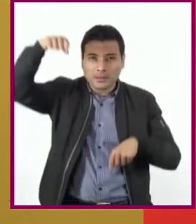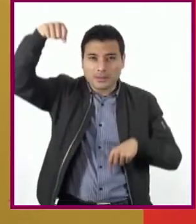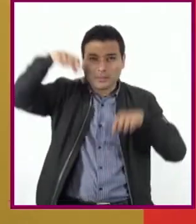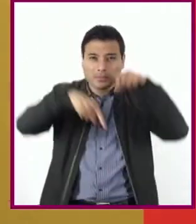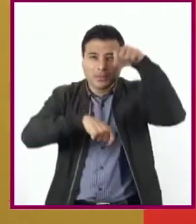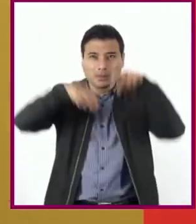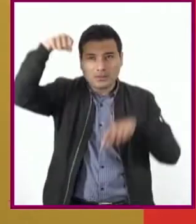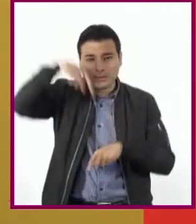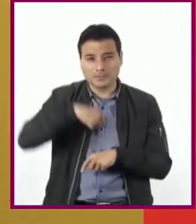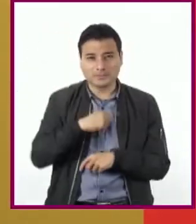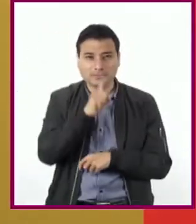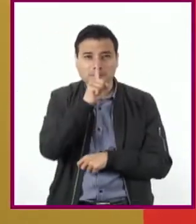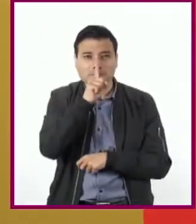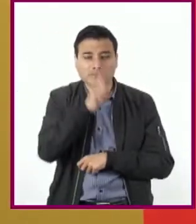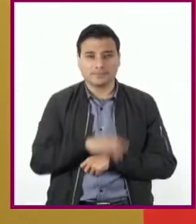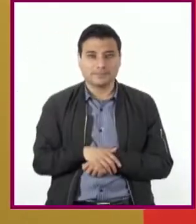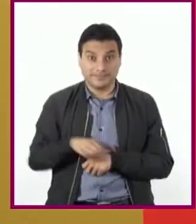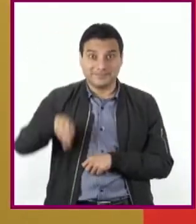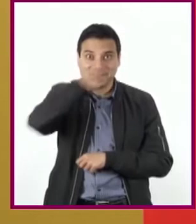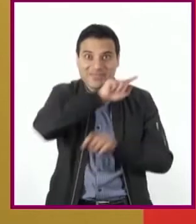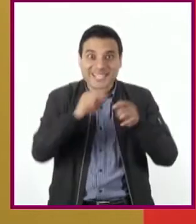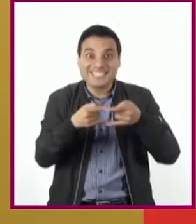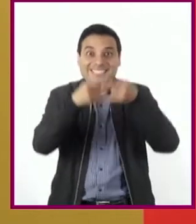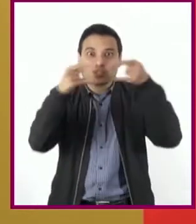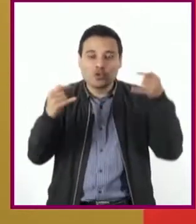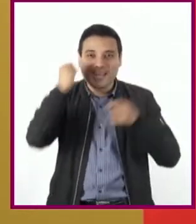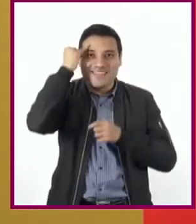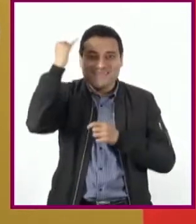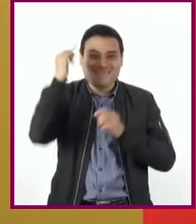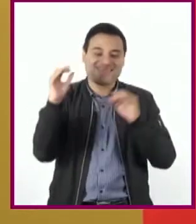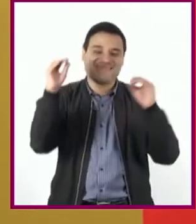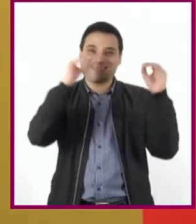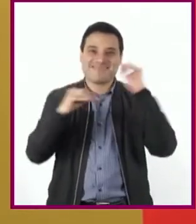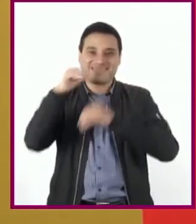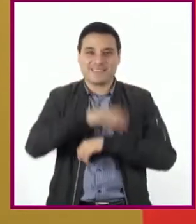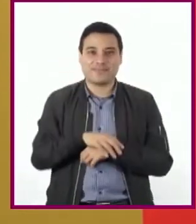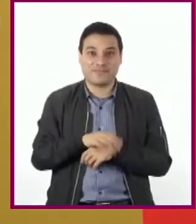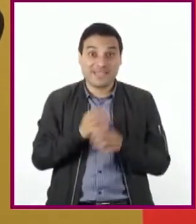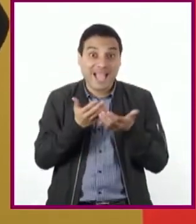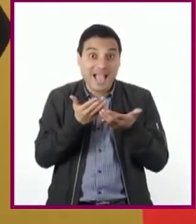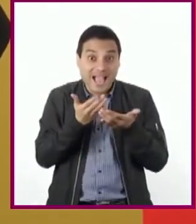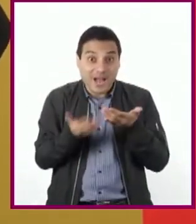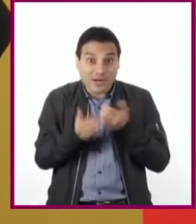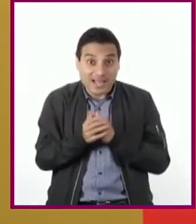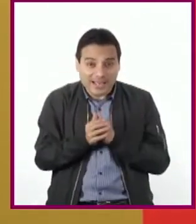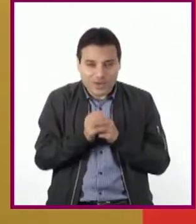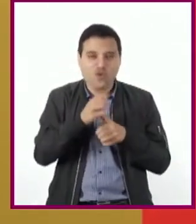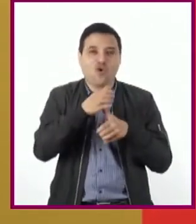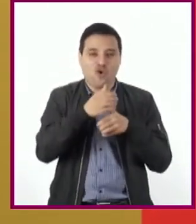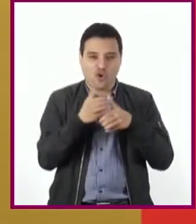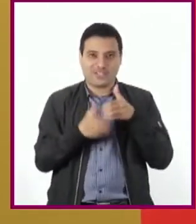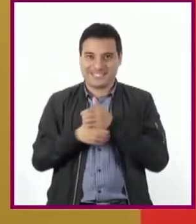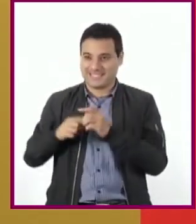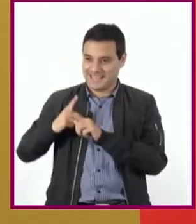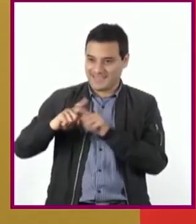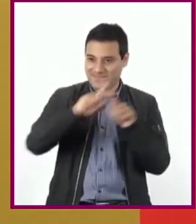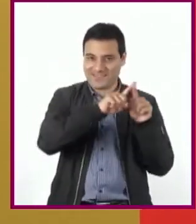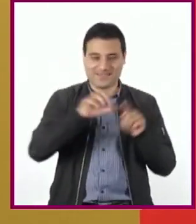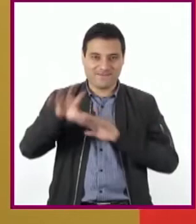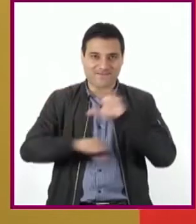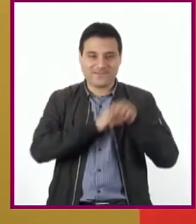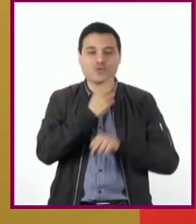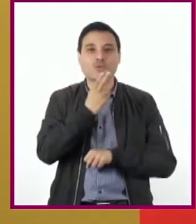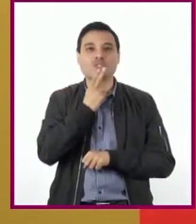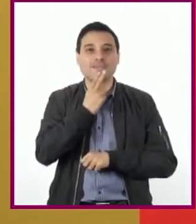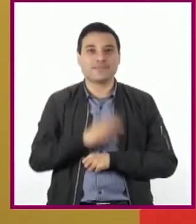Sigamos creando e imaginando historias. Ahora incorporaremos algunos objetos que tengamos a la mano. En